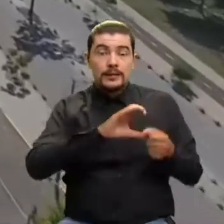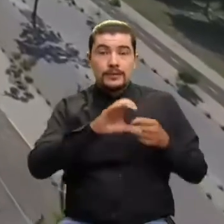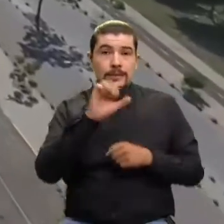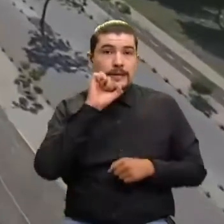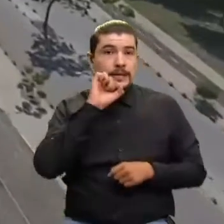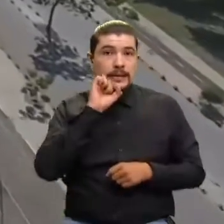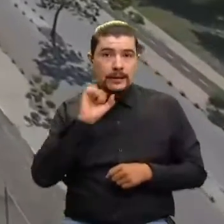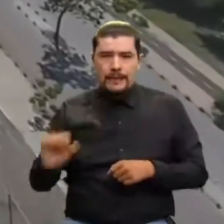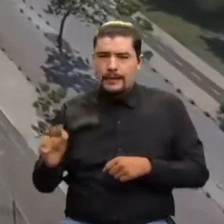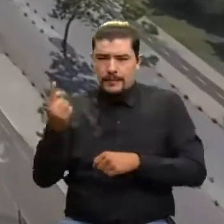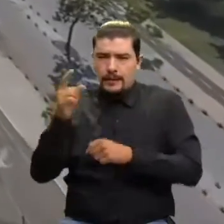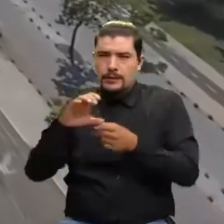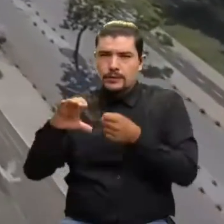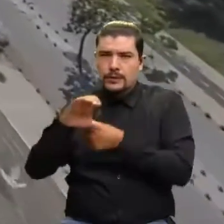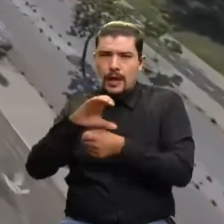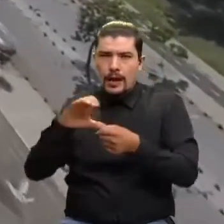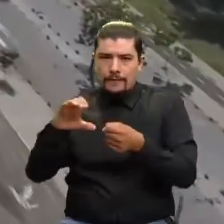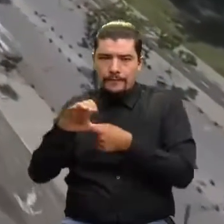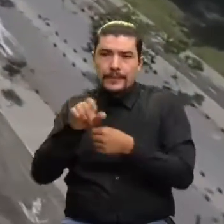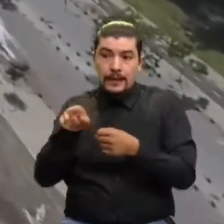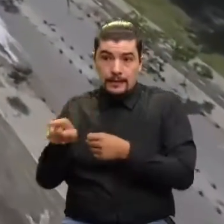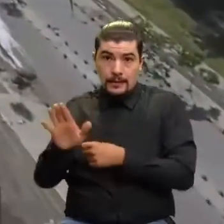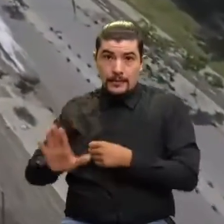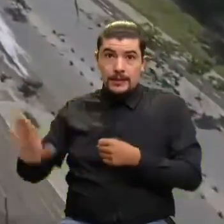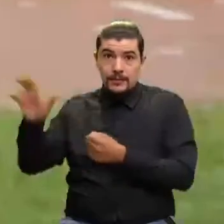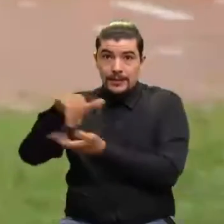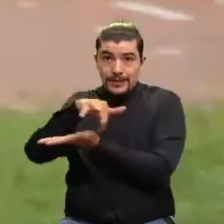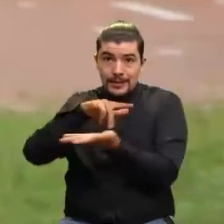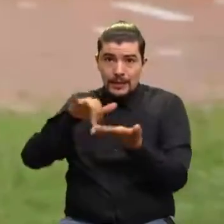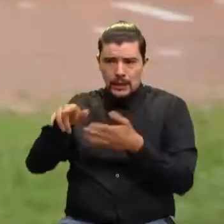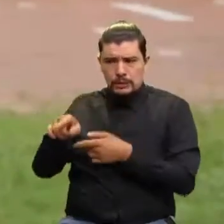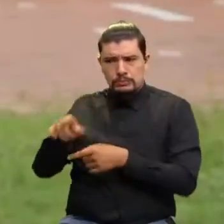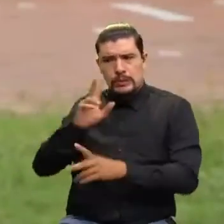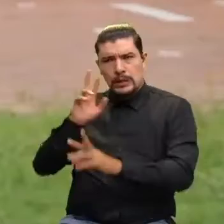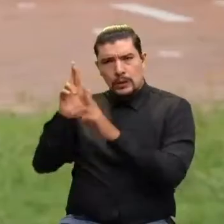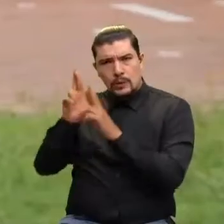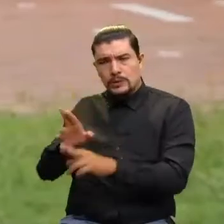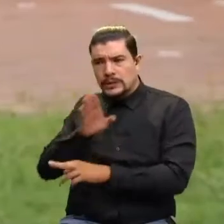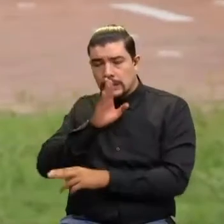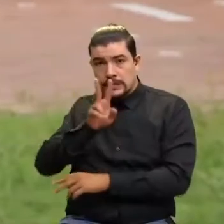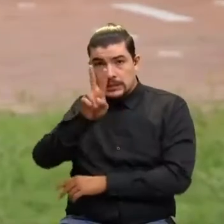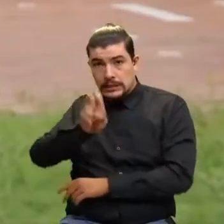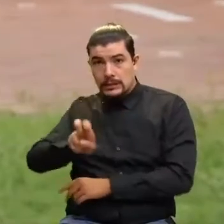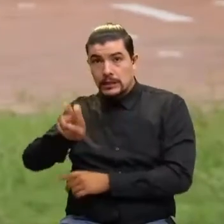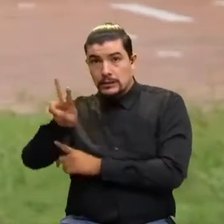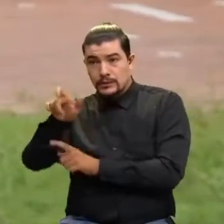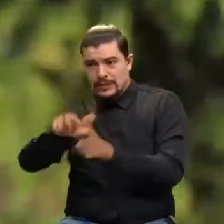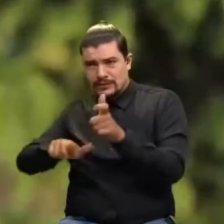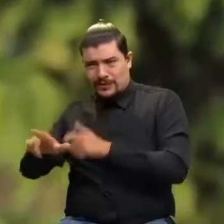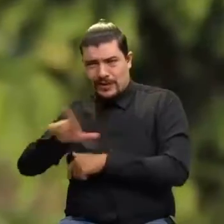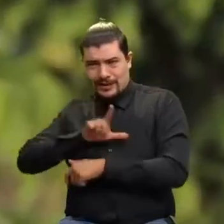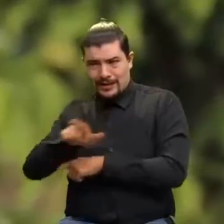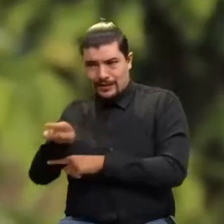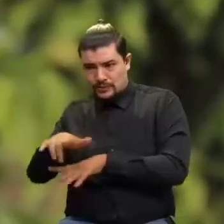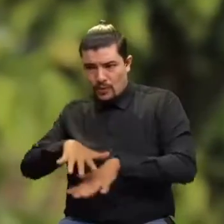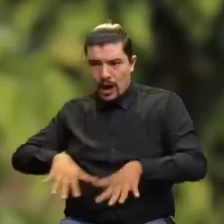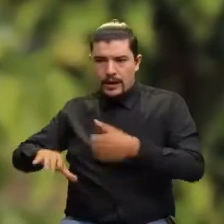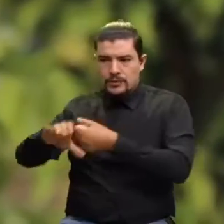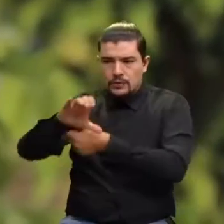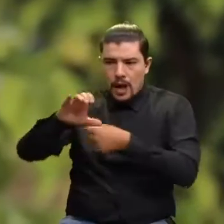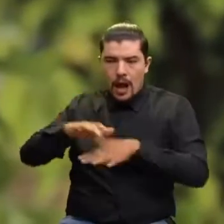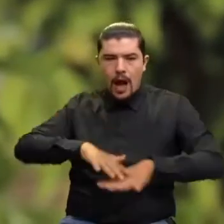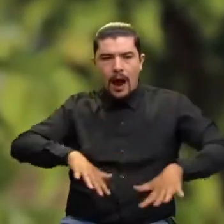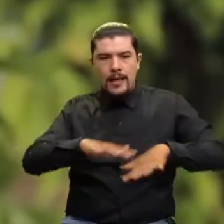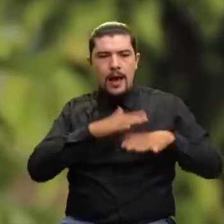petrolero es la primera ciudad en el departamento de Santander en reconocer el trabajo de 72 ediles, tanto del área urbana como